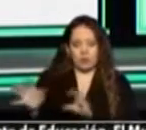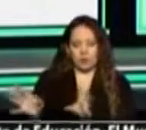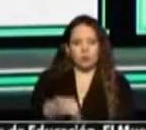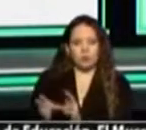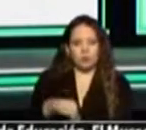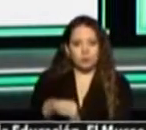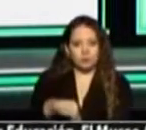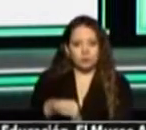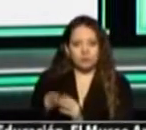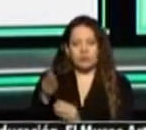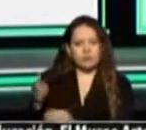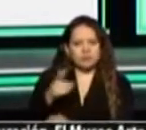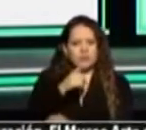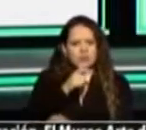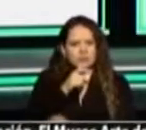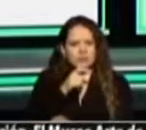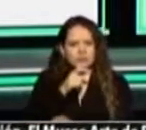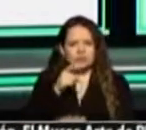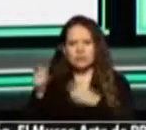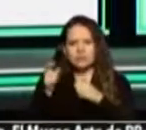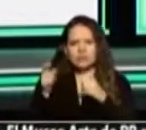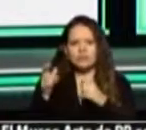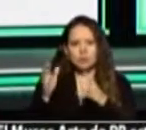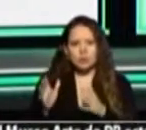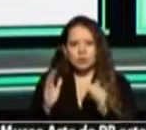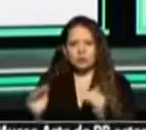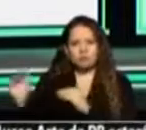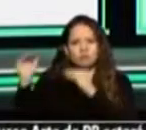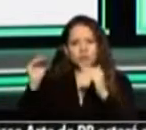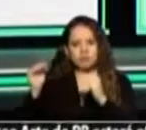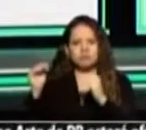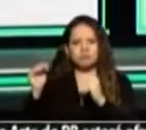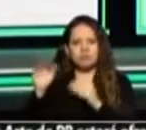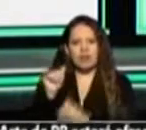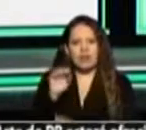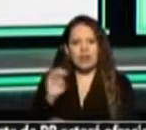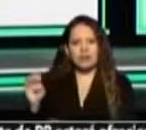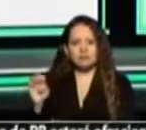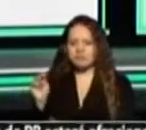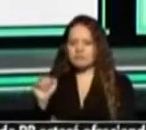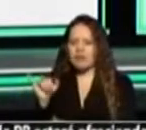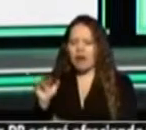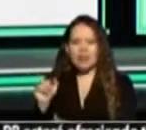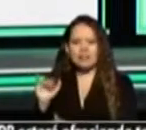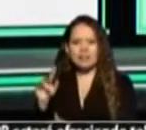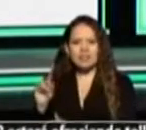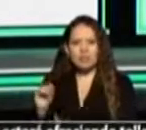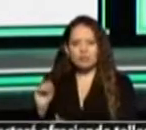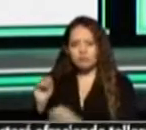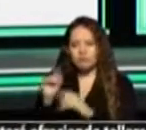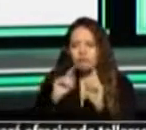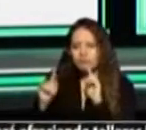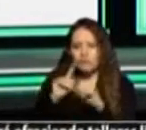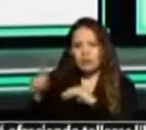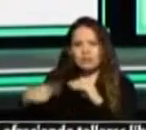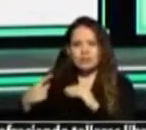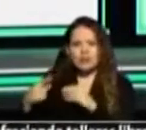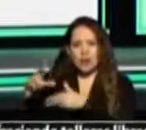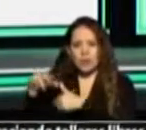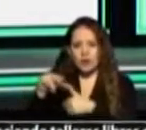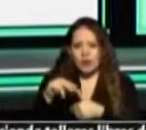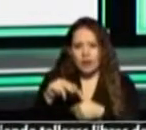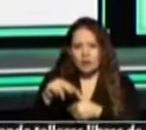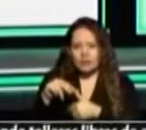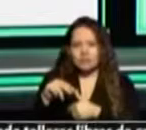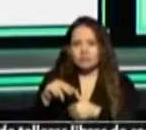se encontraba el director ejecutivo de la corporación y Mayra Acevedo conversa con él sobre la temporada de huracanes que se avecina y la controversia